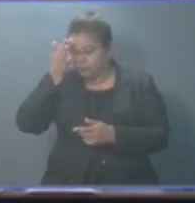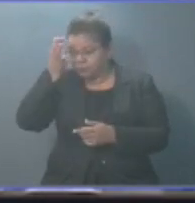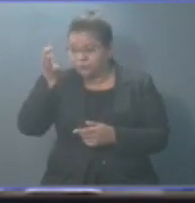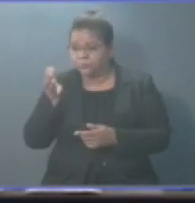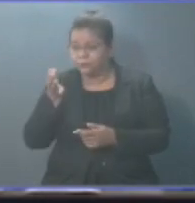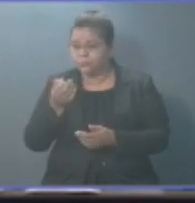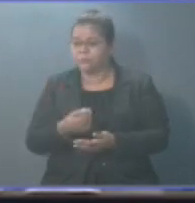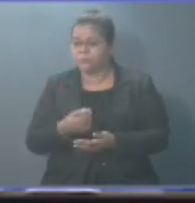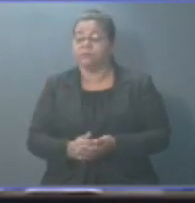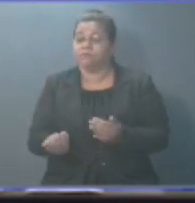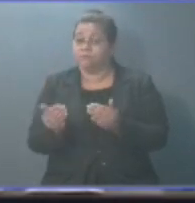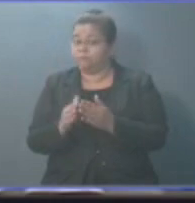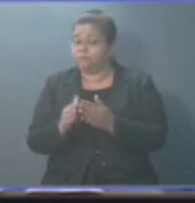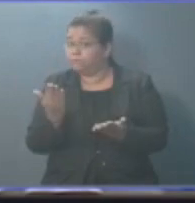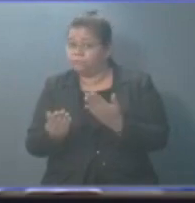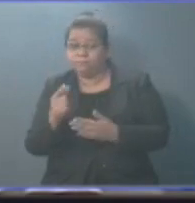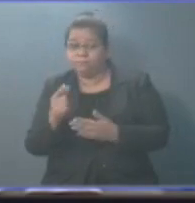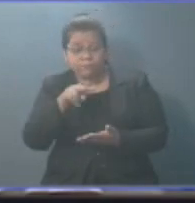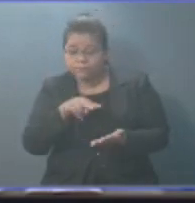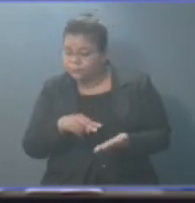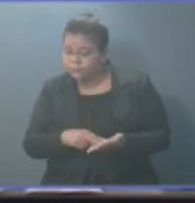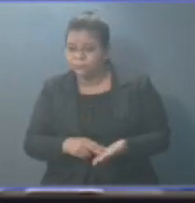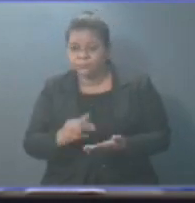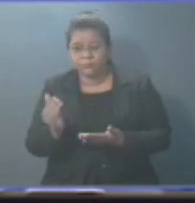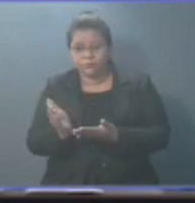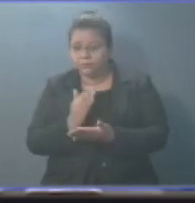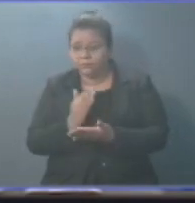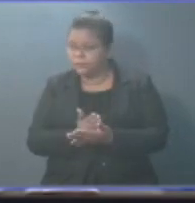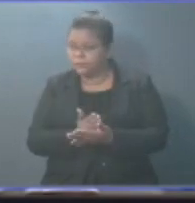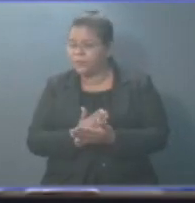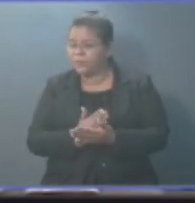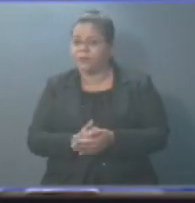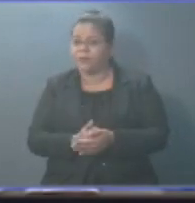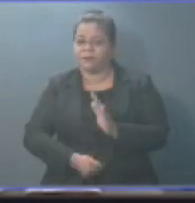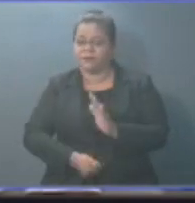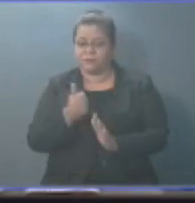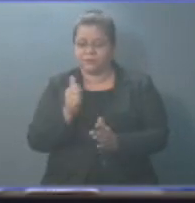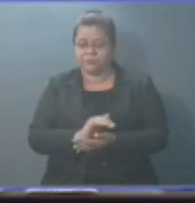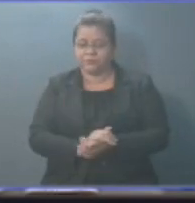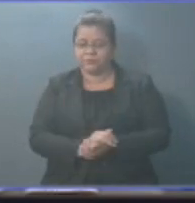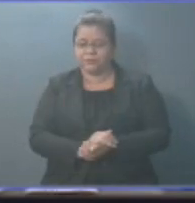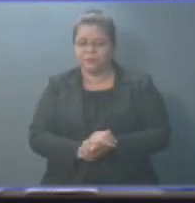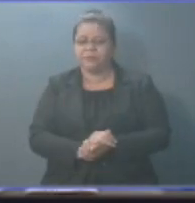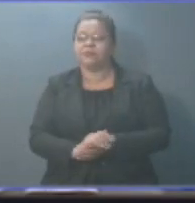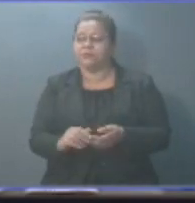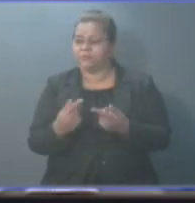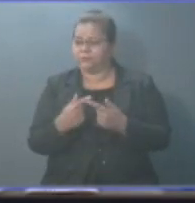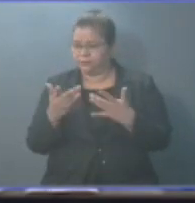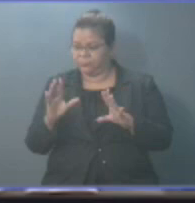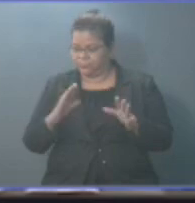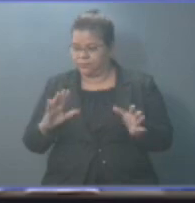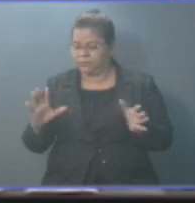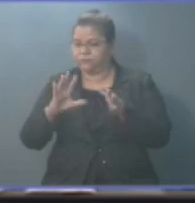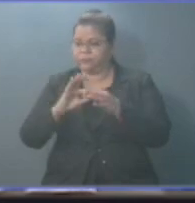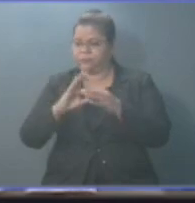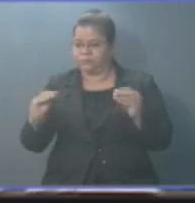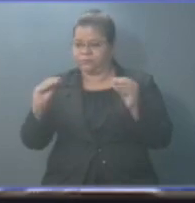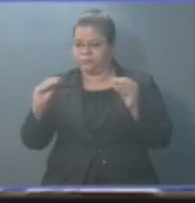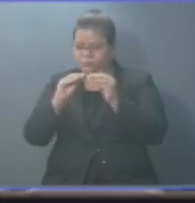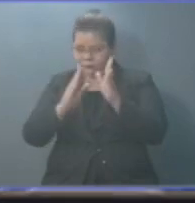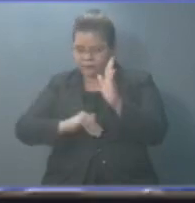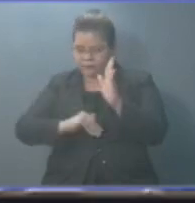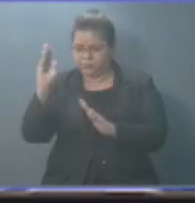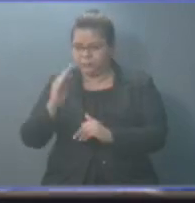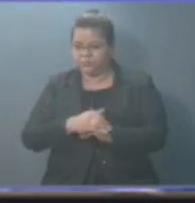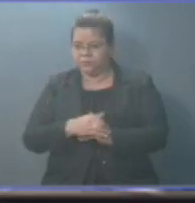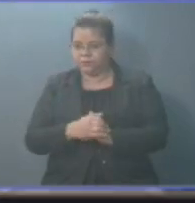leen, no estudian cuando dicen estoy votando por la salud. Ya se dieron cuenta que solo 30 millones van en beneficio a esto, y vamos